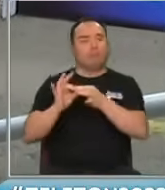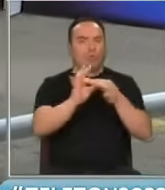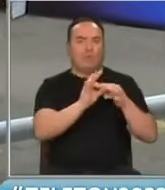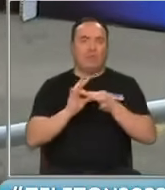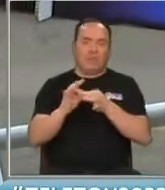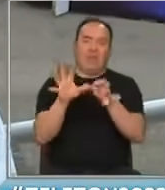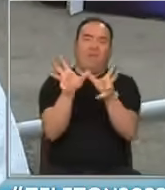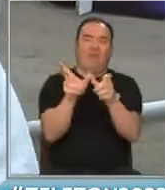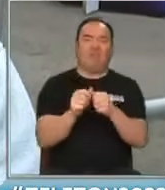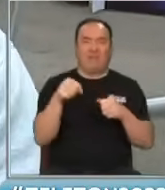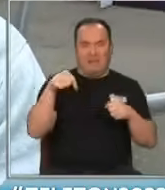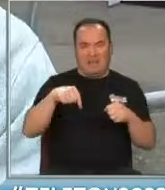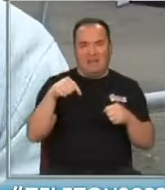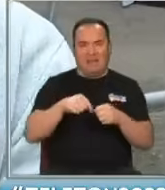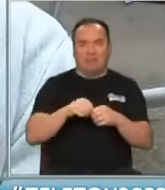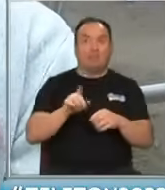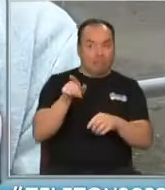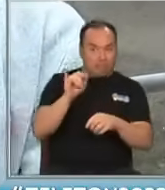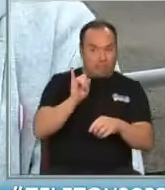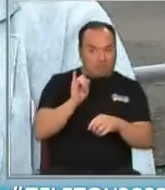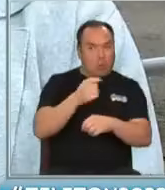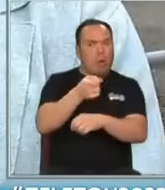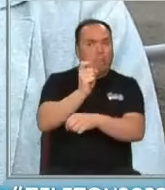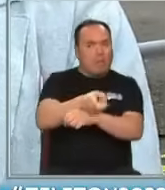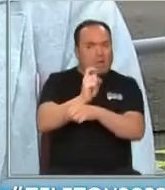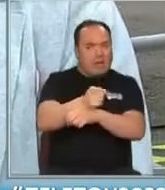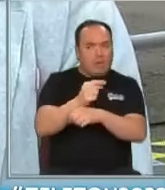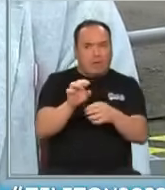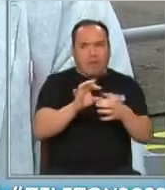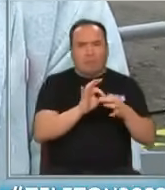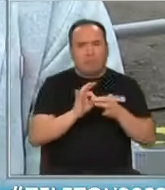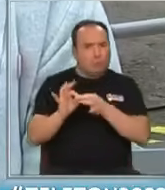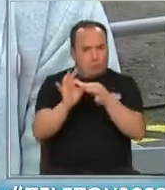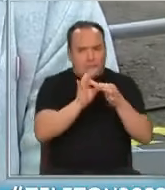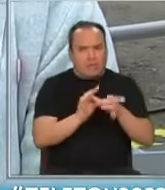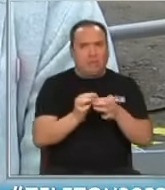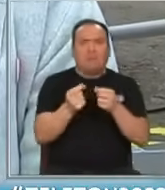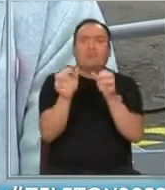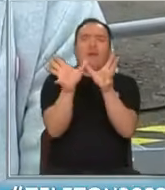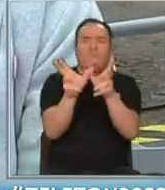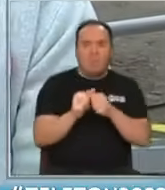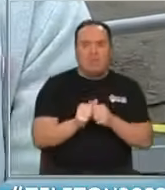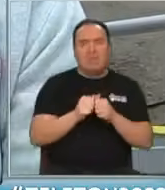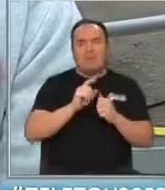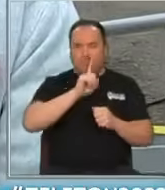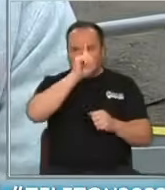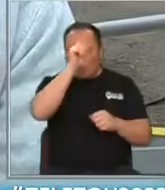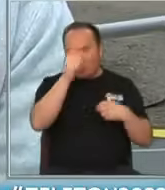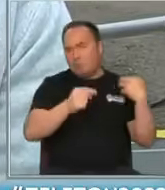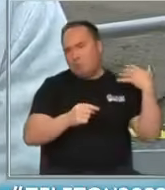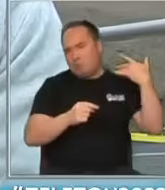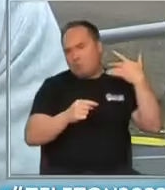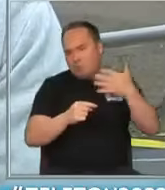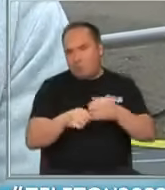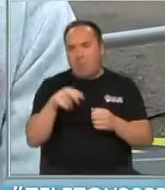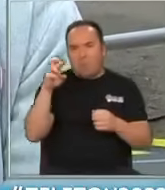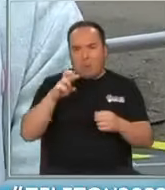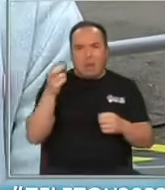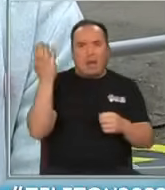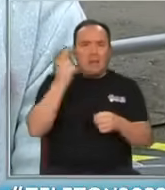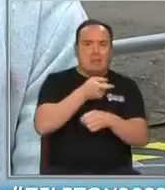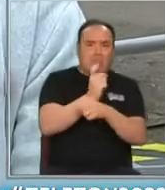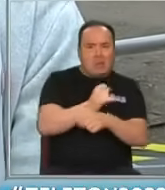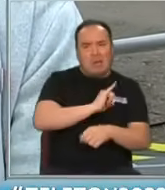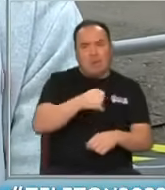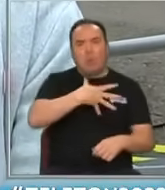Caleta Portales. Además, los pescadores son súper unidos. Son toda una familia, acá de tradición familiar, hereditario básicamente el